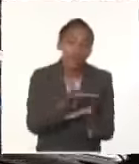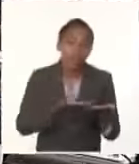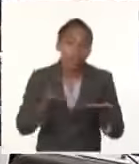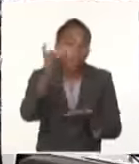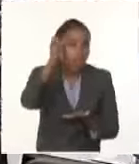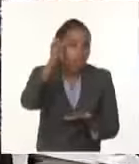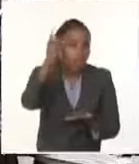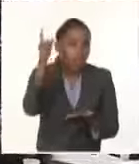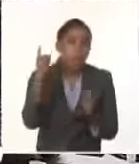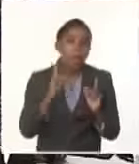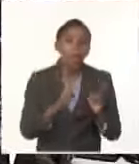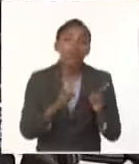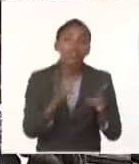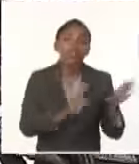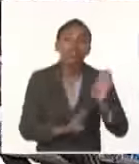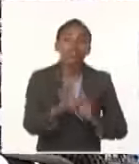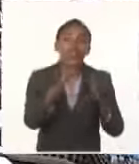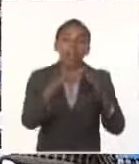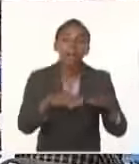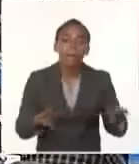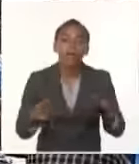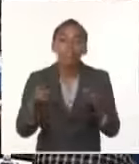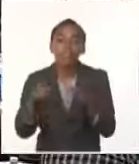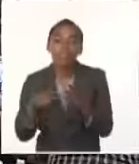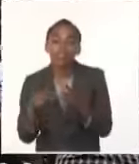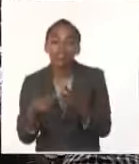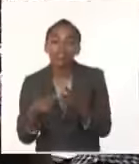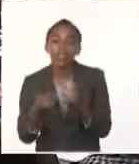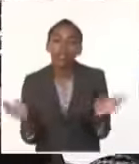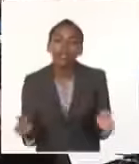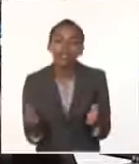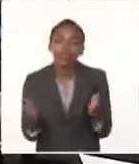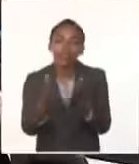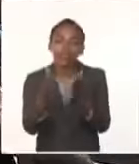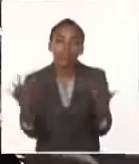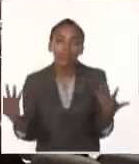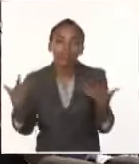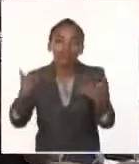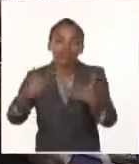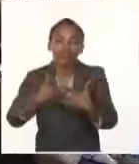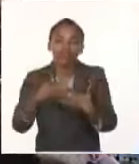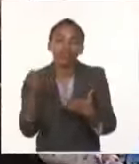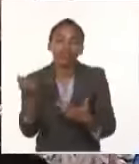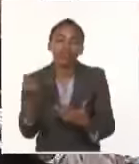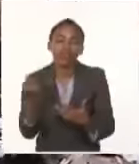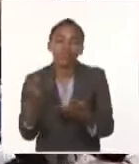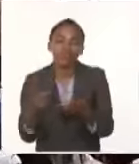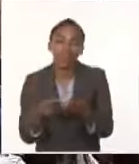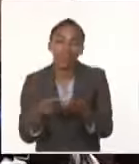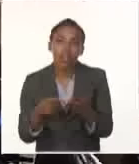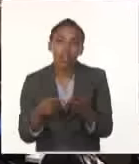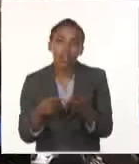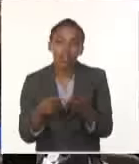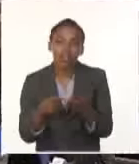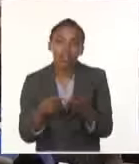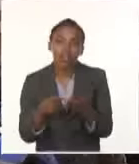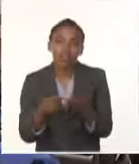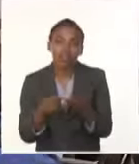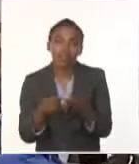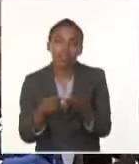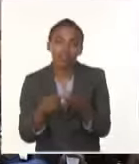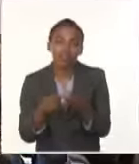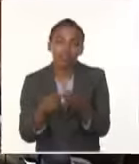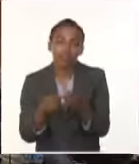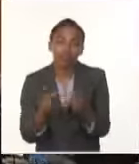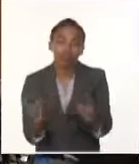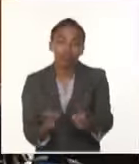políticas en defensa de la paz, como para estimular lazos comerciales, evadir los efectos del bloqueo económico de Estados Unidos